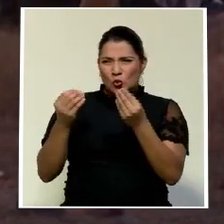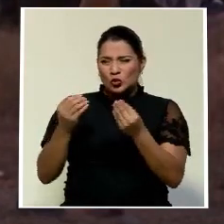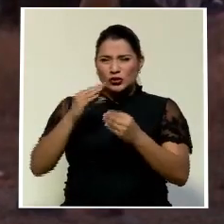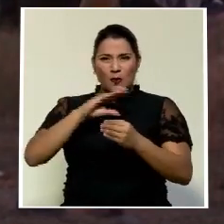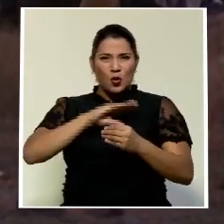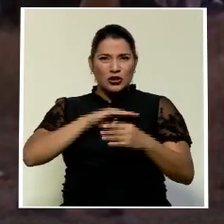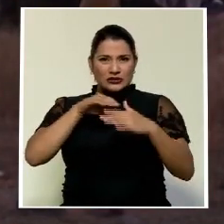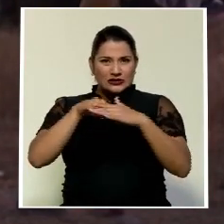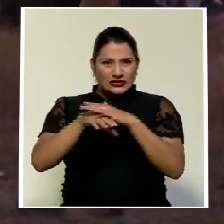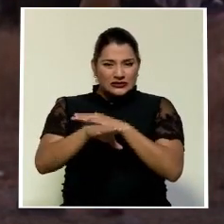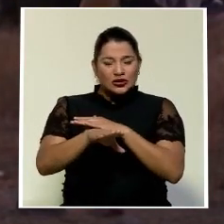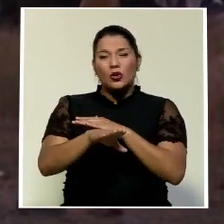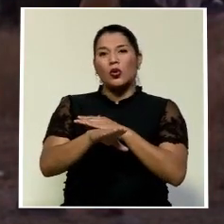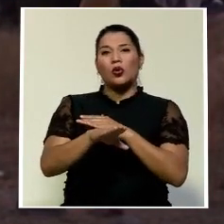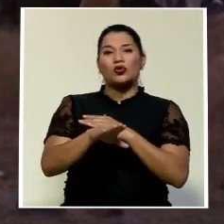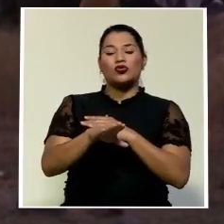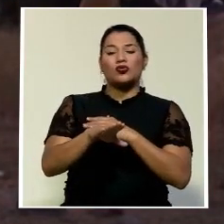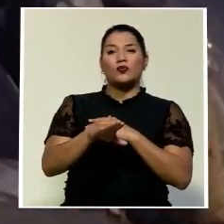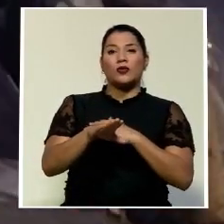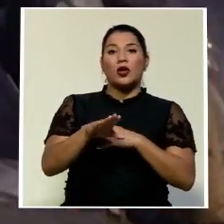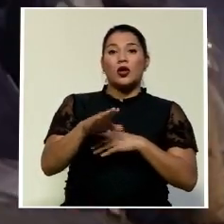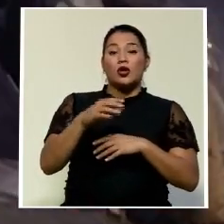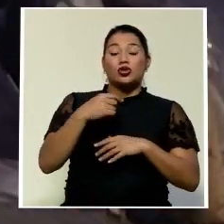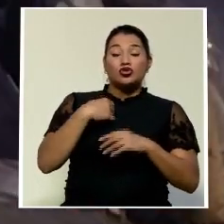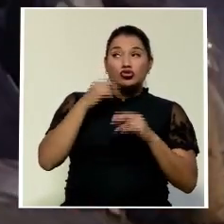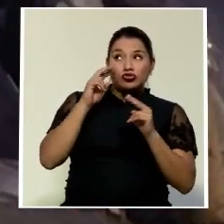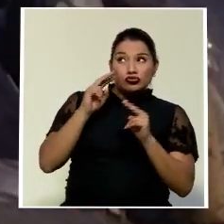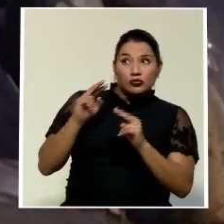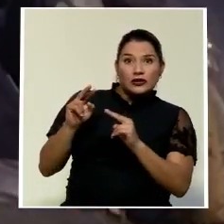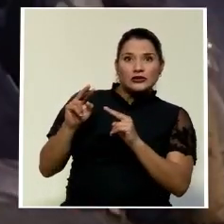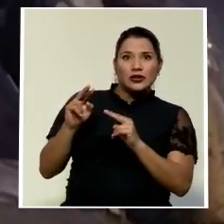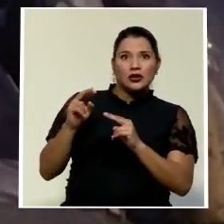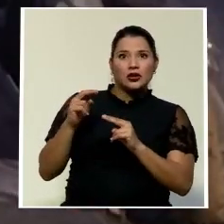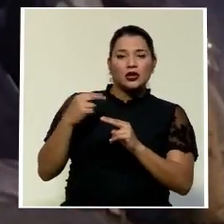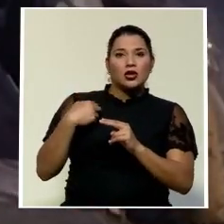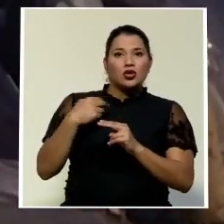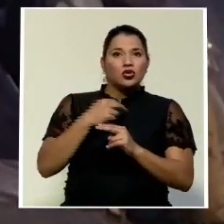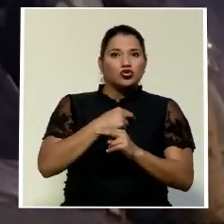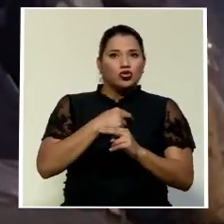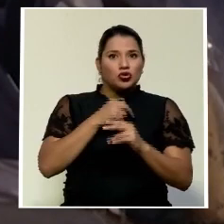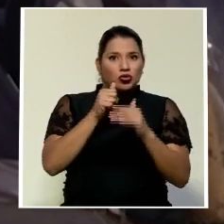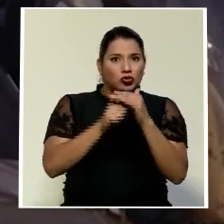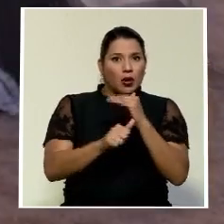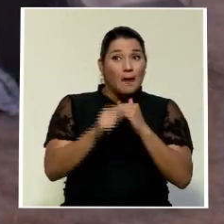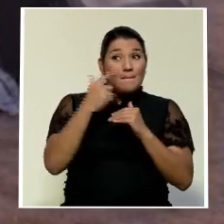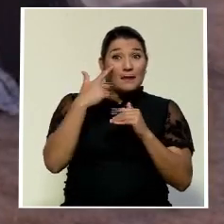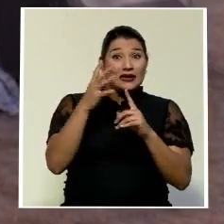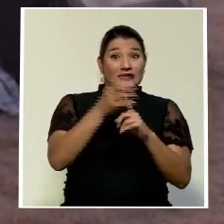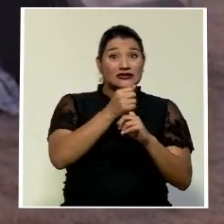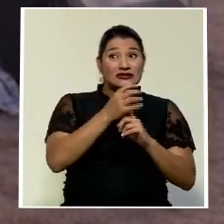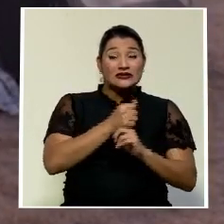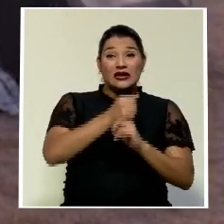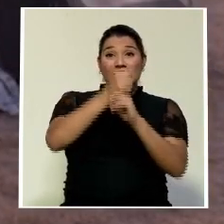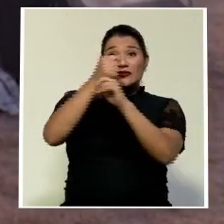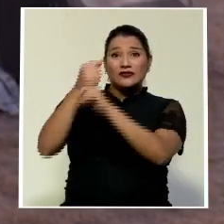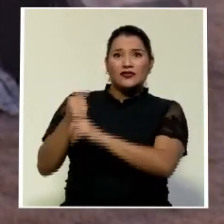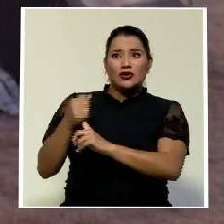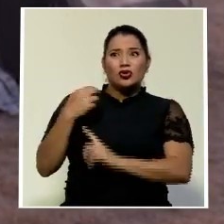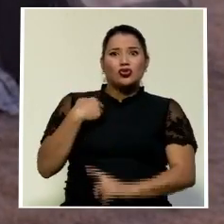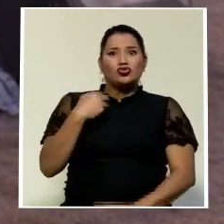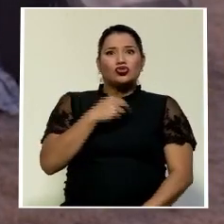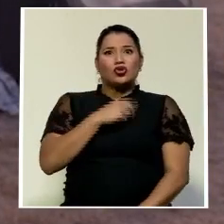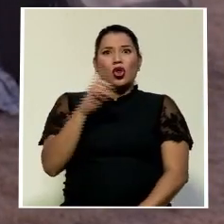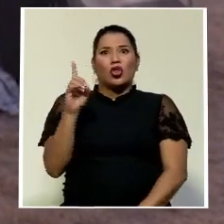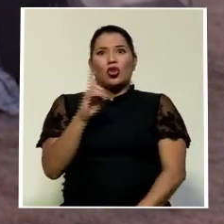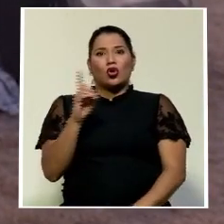ahí, estaba cercado con nosotros. Yo lo dije, bueno, estamos cagados entonces, parece que lo van a deportar a nosotros. ¿Dónde que nos vamos a ir si no tenemos